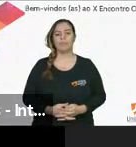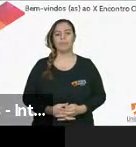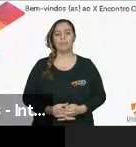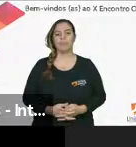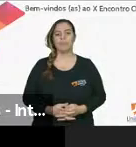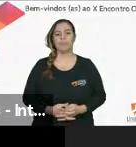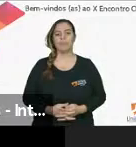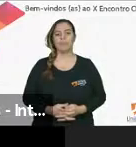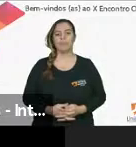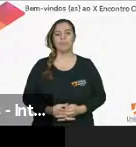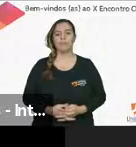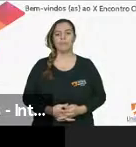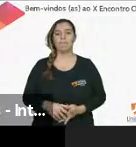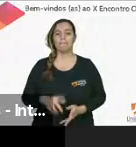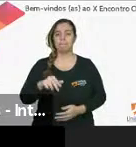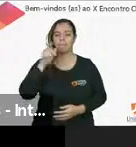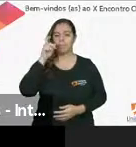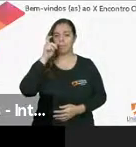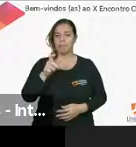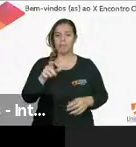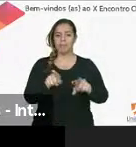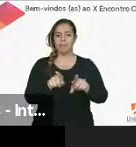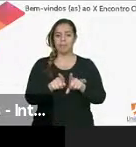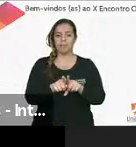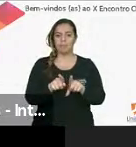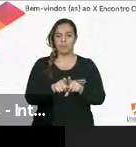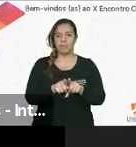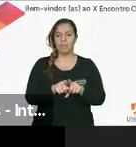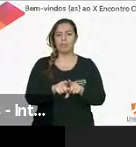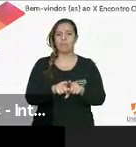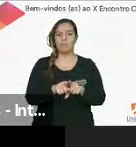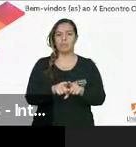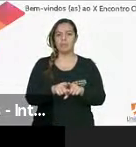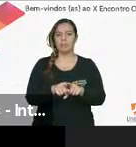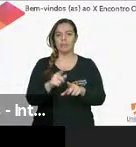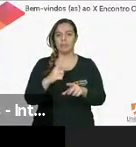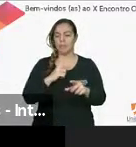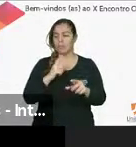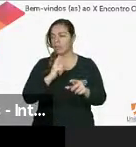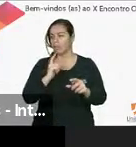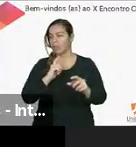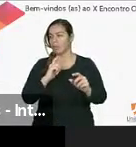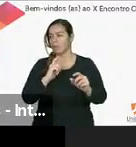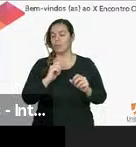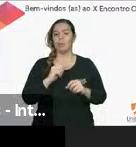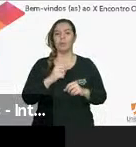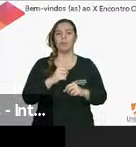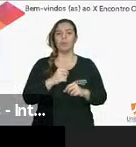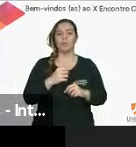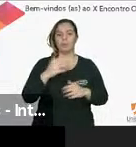humanos, esto es bien interesante porque aquí tengo a los humanos,